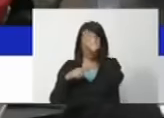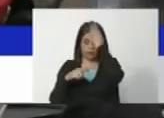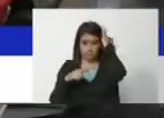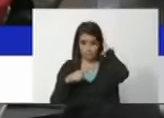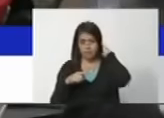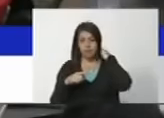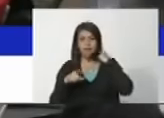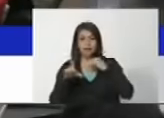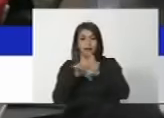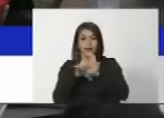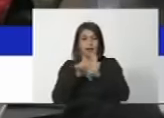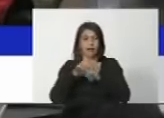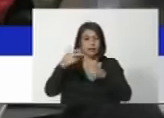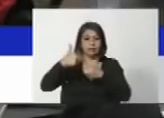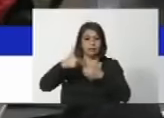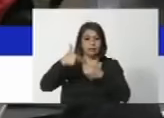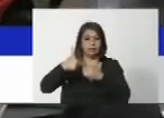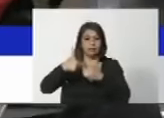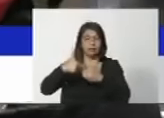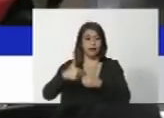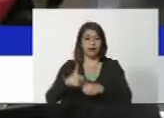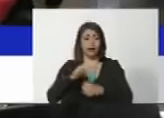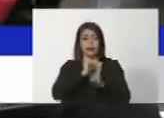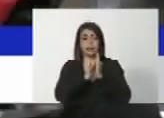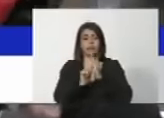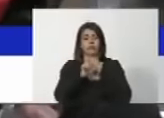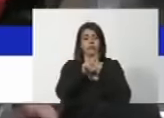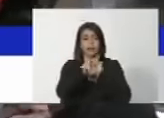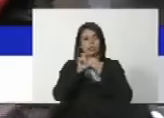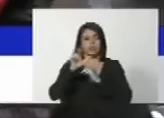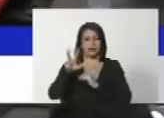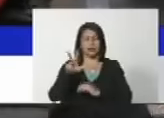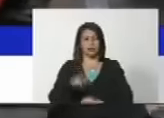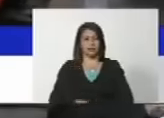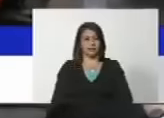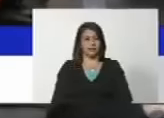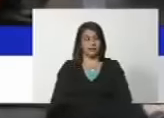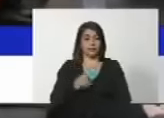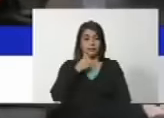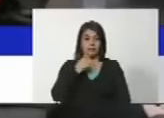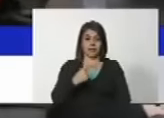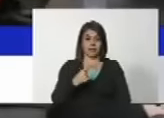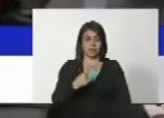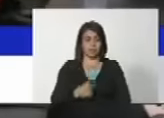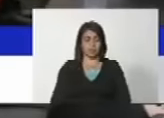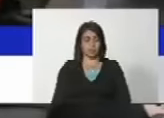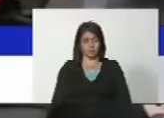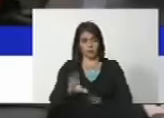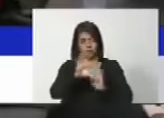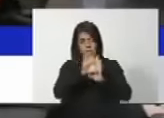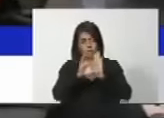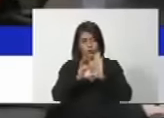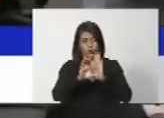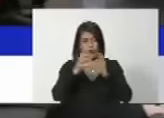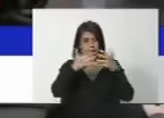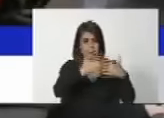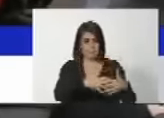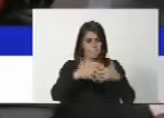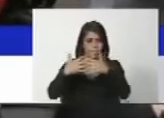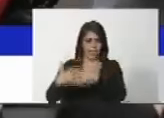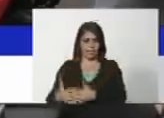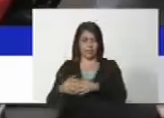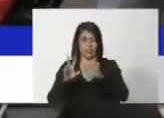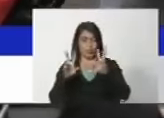ley de hidrocarburos, que en su artículo 33 establece la constitución de empresas mixtas